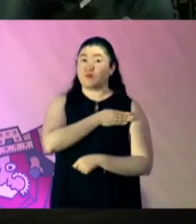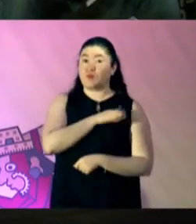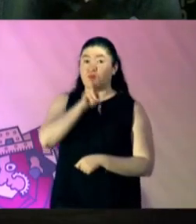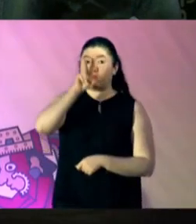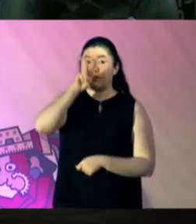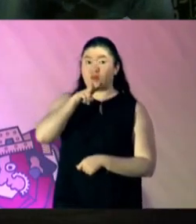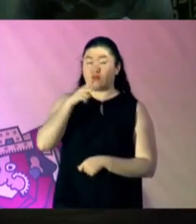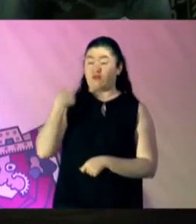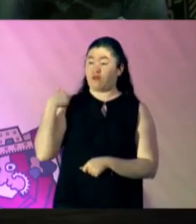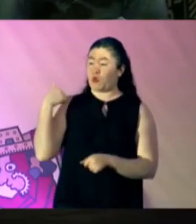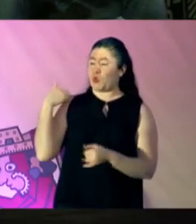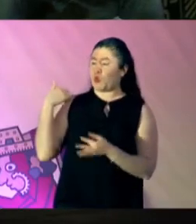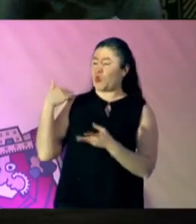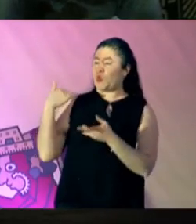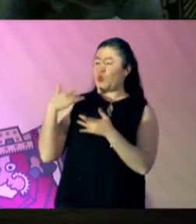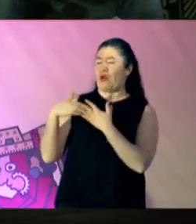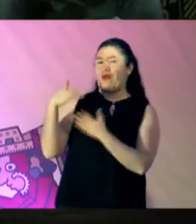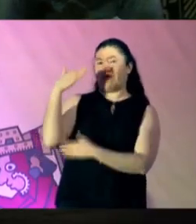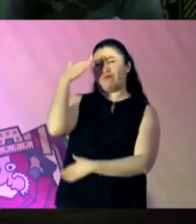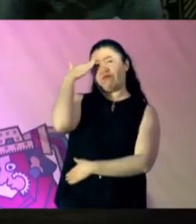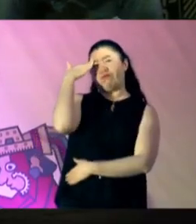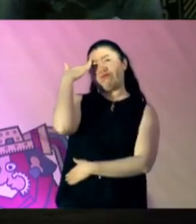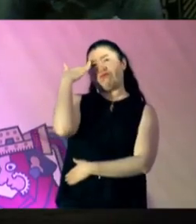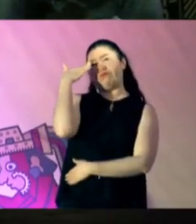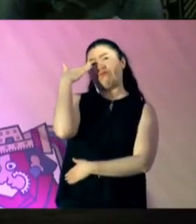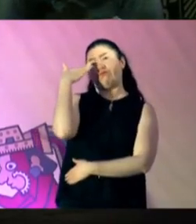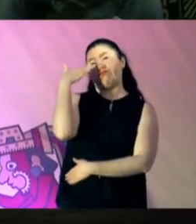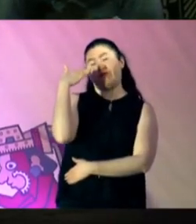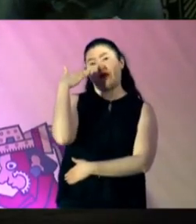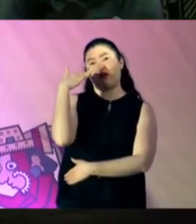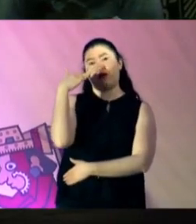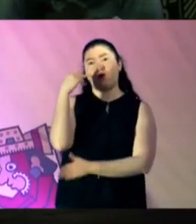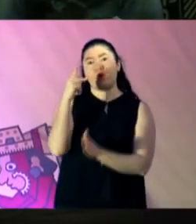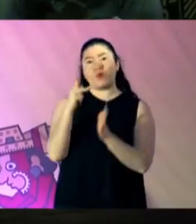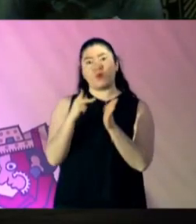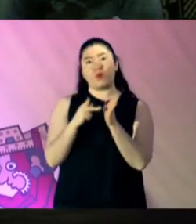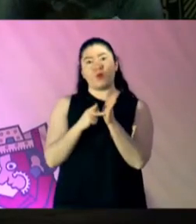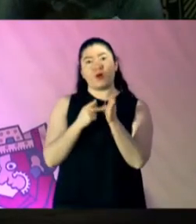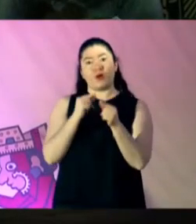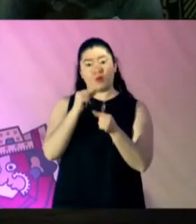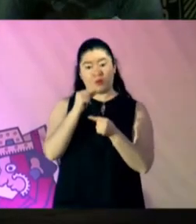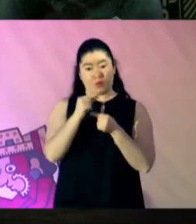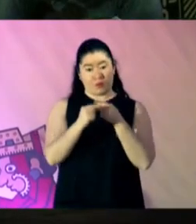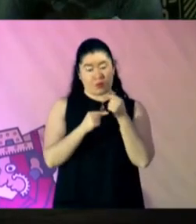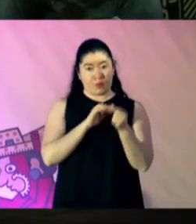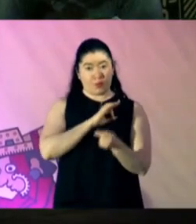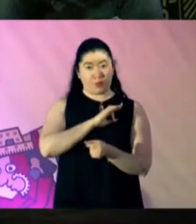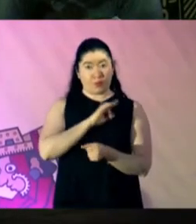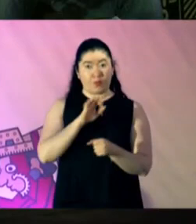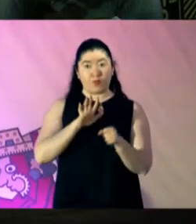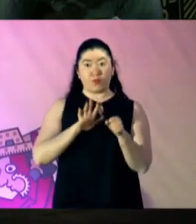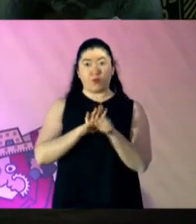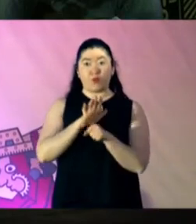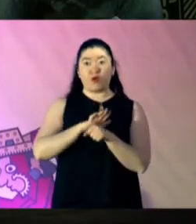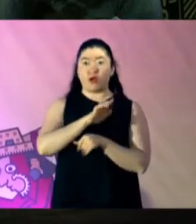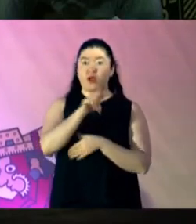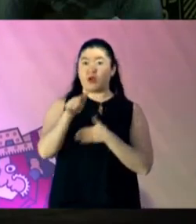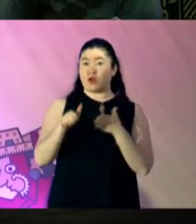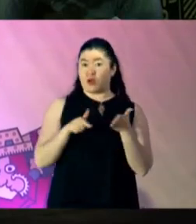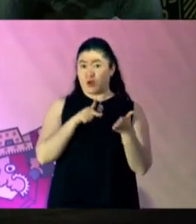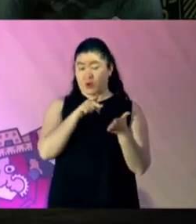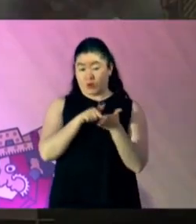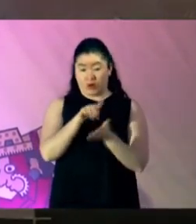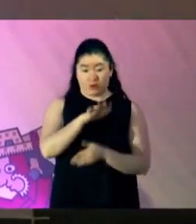este larguísimo encierro estemos en capacidad de ir recuperando poco a poco los espacios públicos los